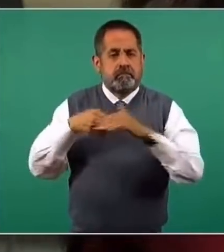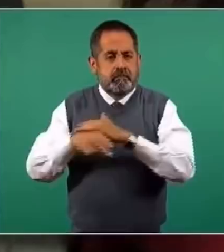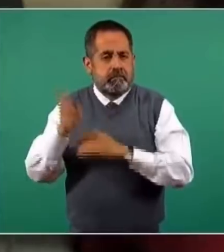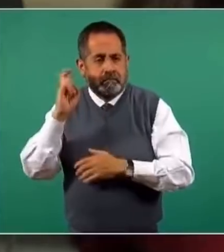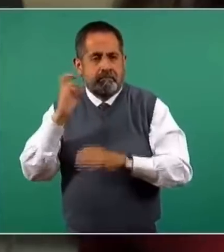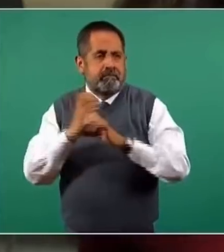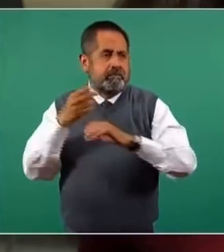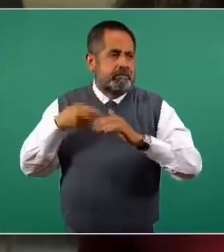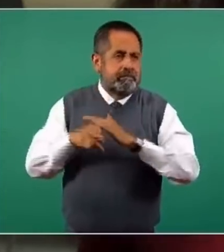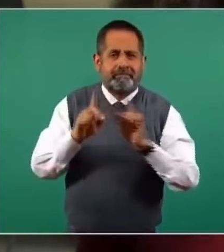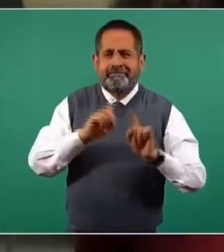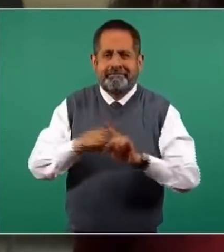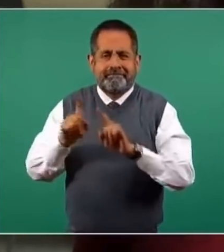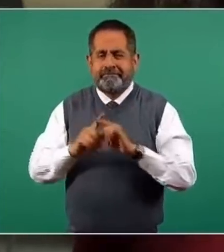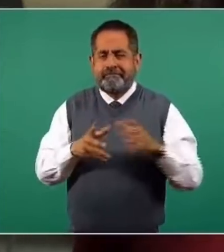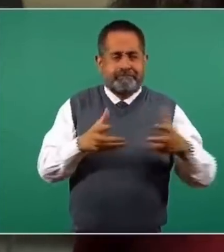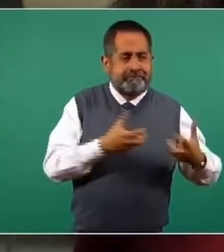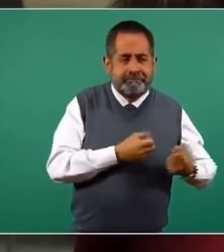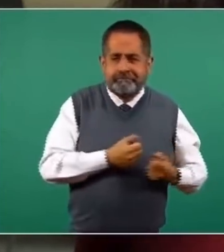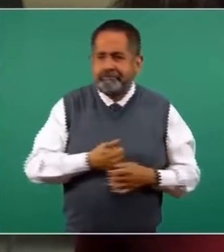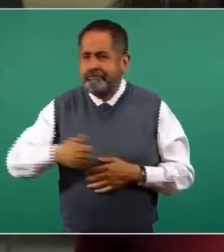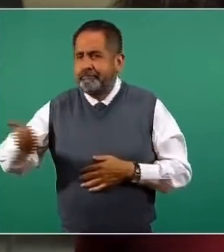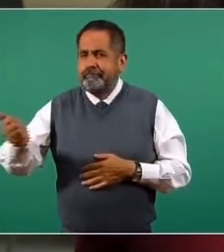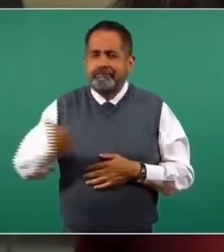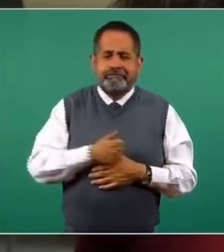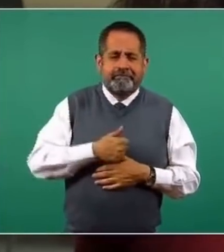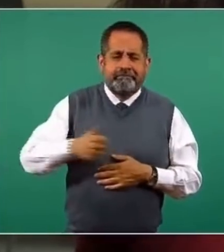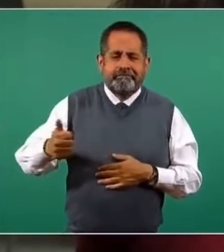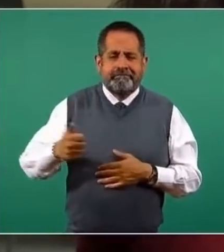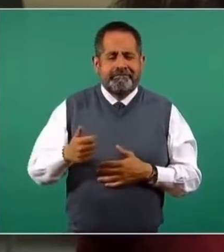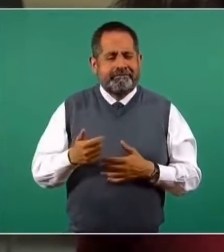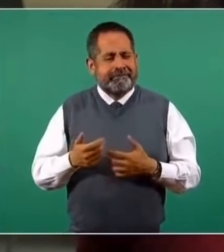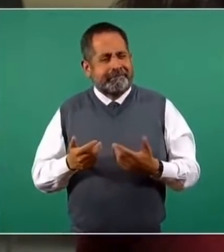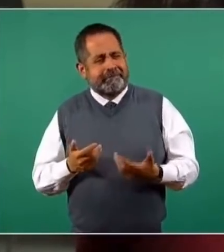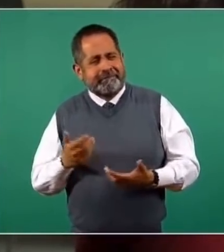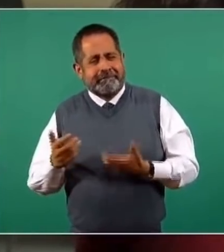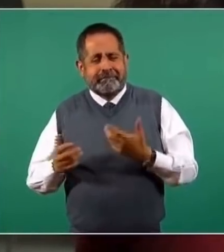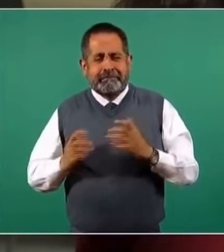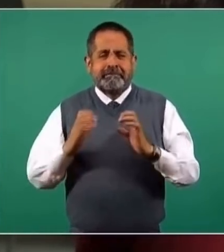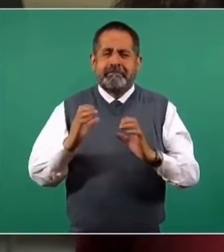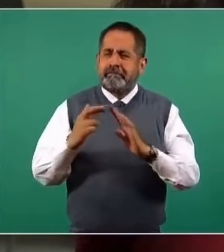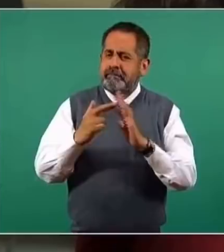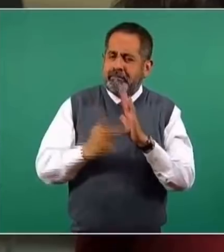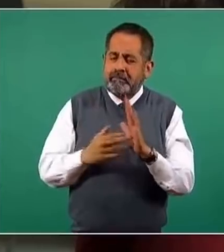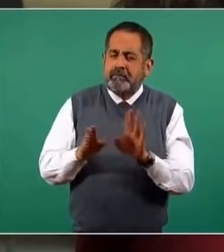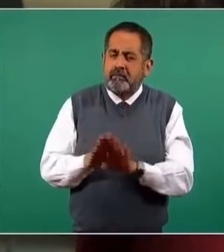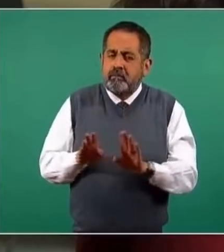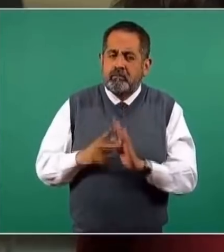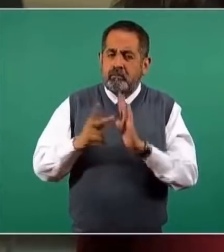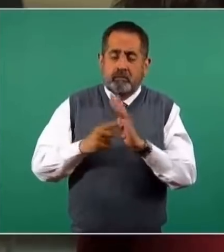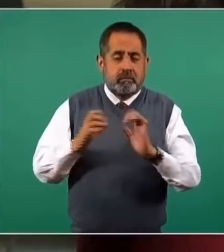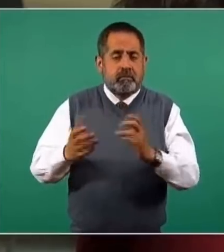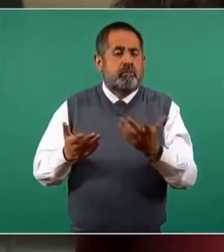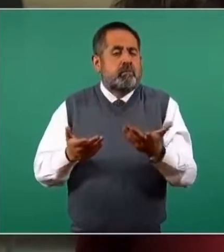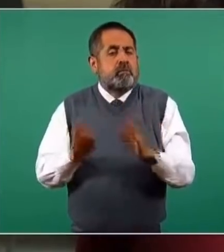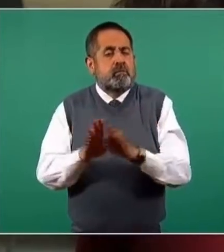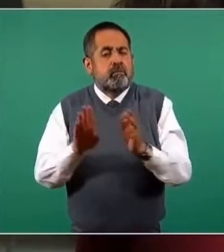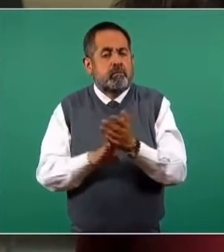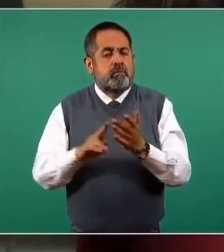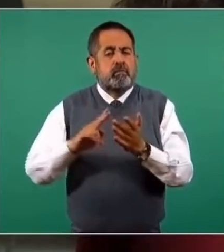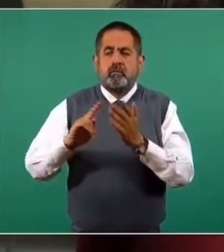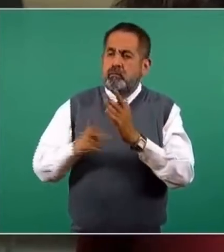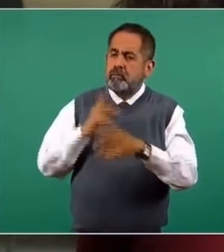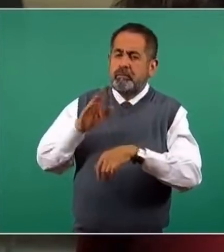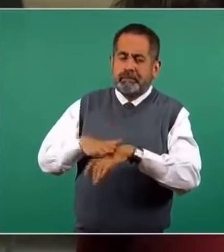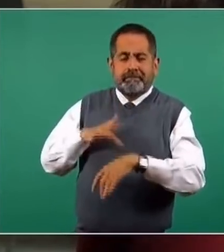público. Entonces, pues, si se está reconsiderando poner nuevas medidas o ver cómo se hace un regreso más